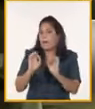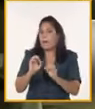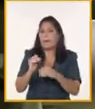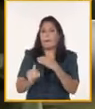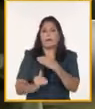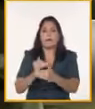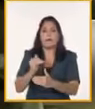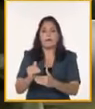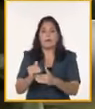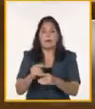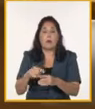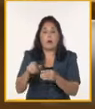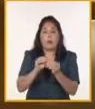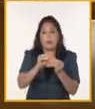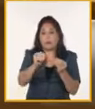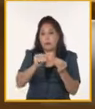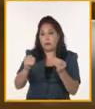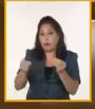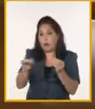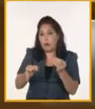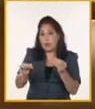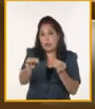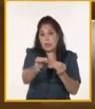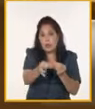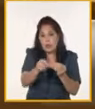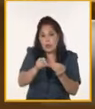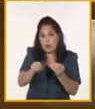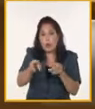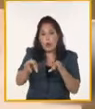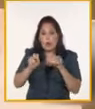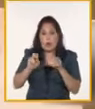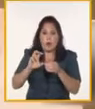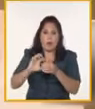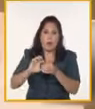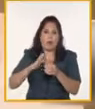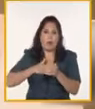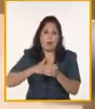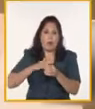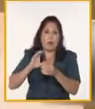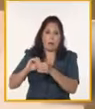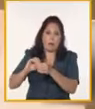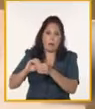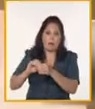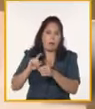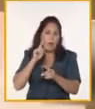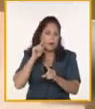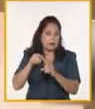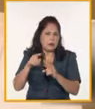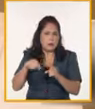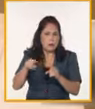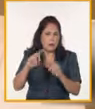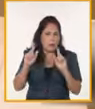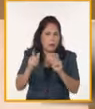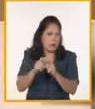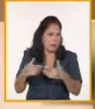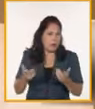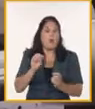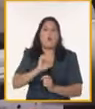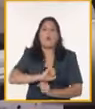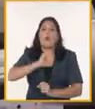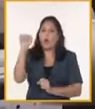decentral de las facultades para la aprobación de los nuevos actores económicos esto lo que persigue como tal es eh lograr una